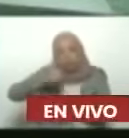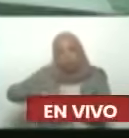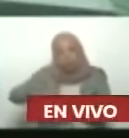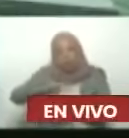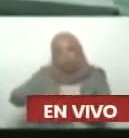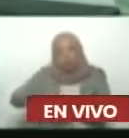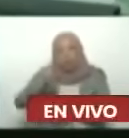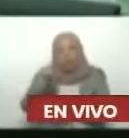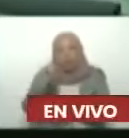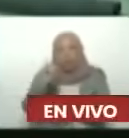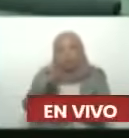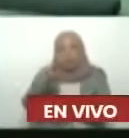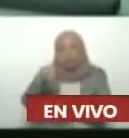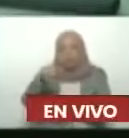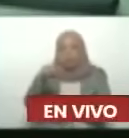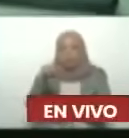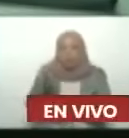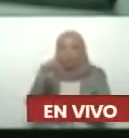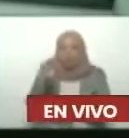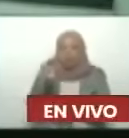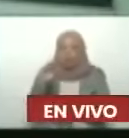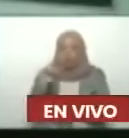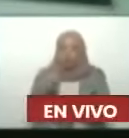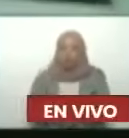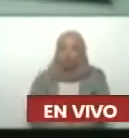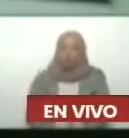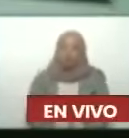dice Timoteo? Bueno,